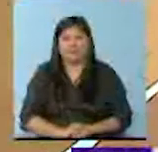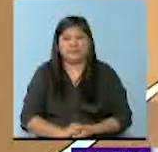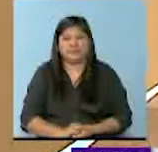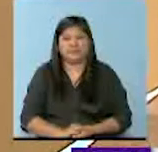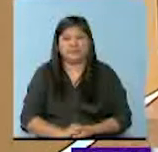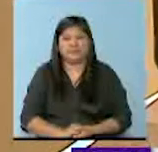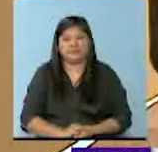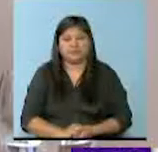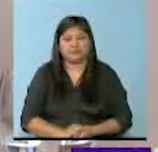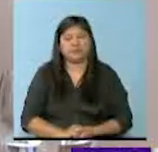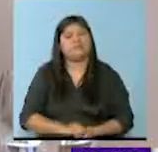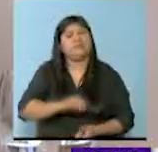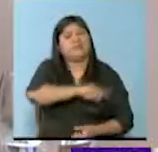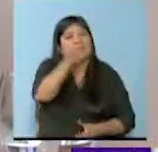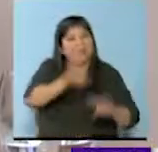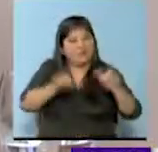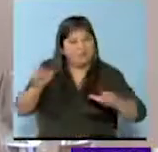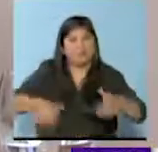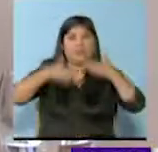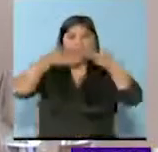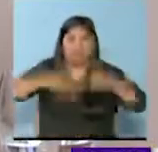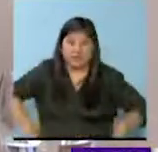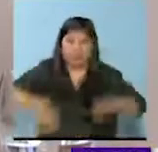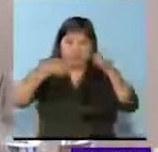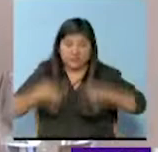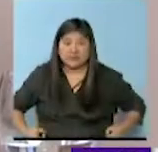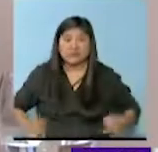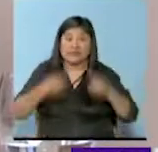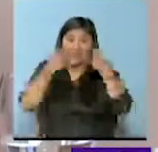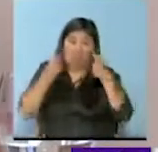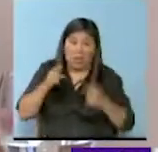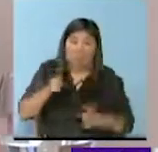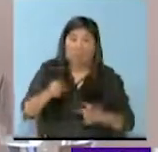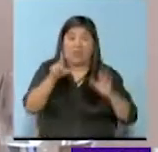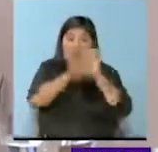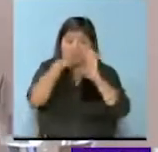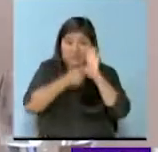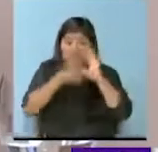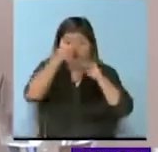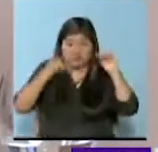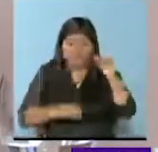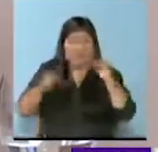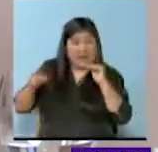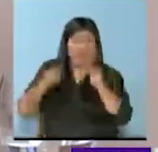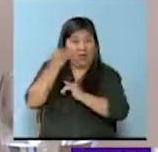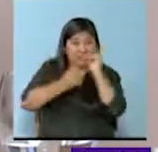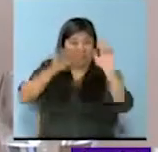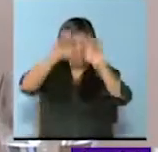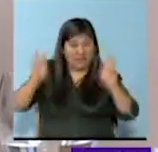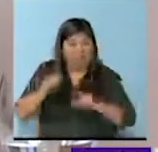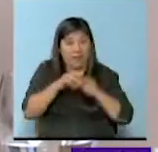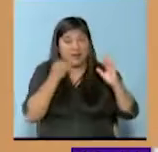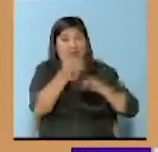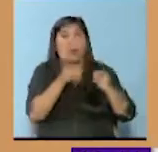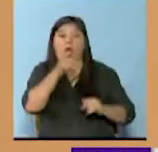Y para que la gente tome conciencia de lo que se hablaba recién a través del delegado de AOMA, hemos invitado al doctor